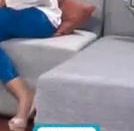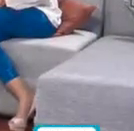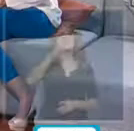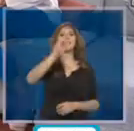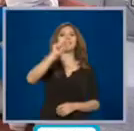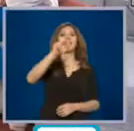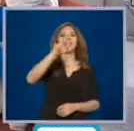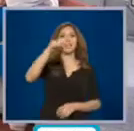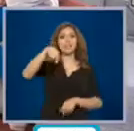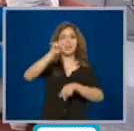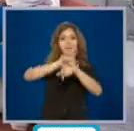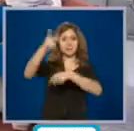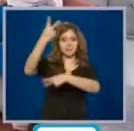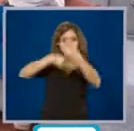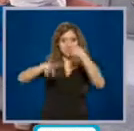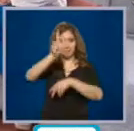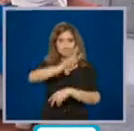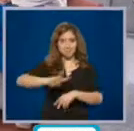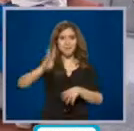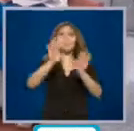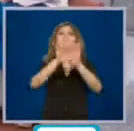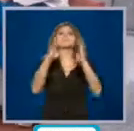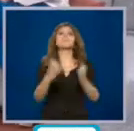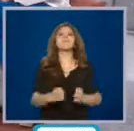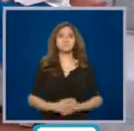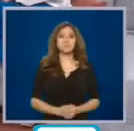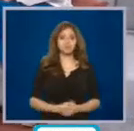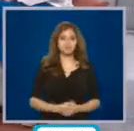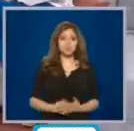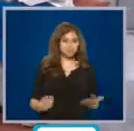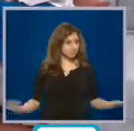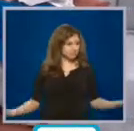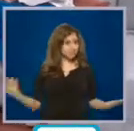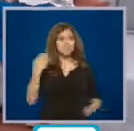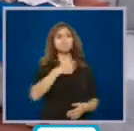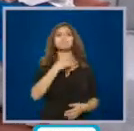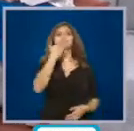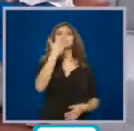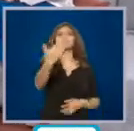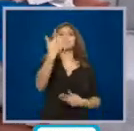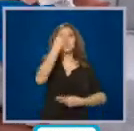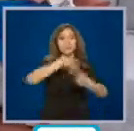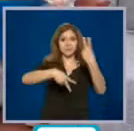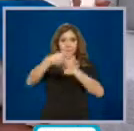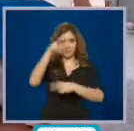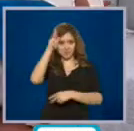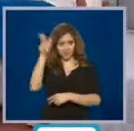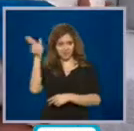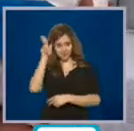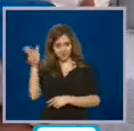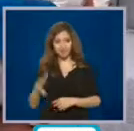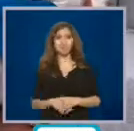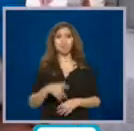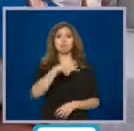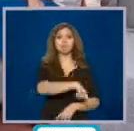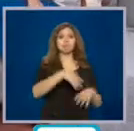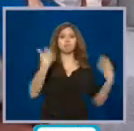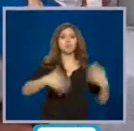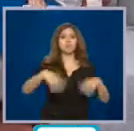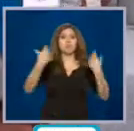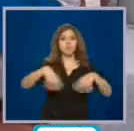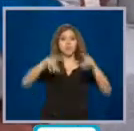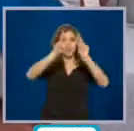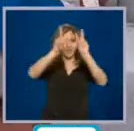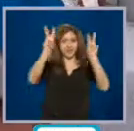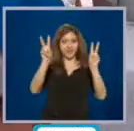Karen nos acompaña este viernes. ¿Cómo estás, Karen? Es un placer. Hola, Karen. Gran tema. Sí. Ya